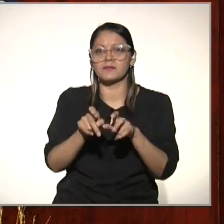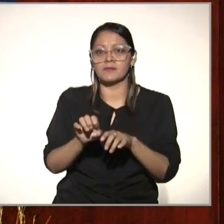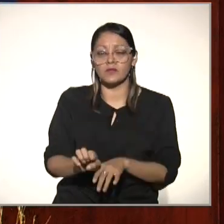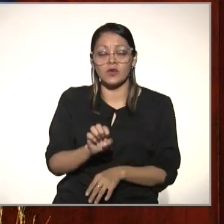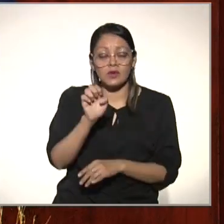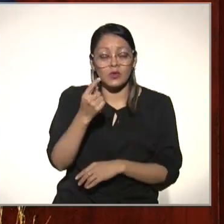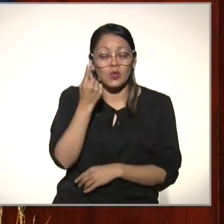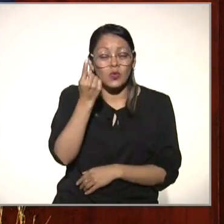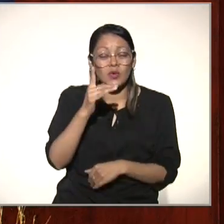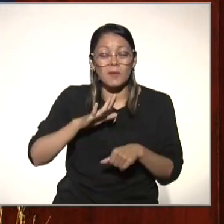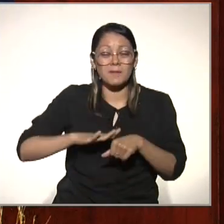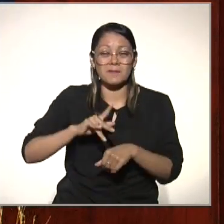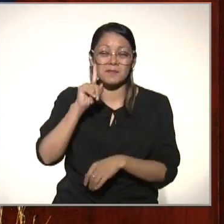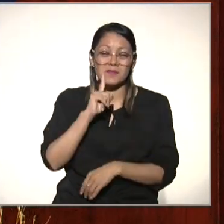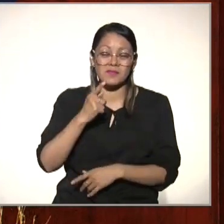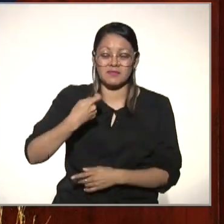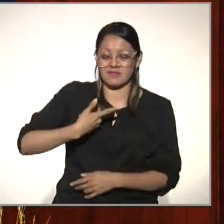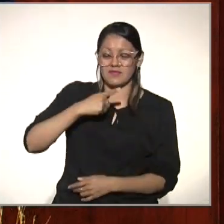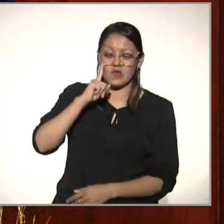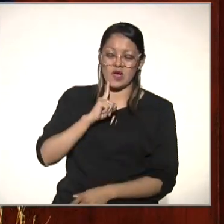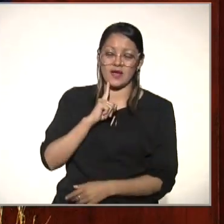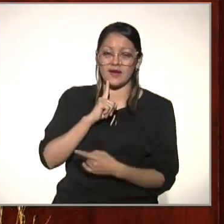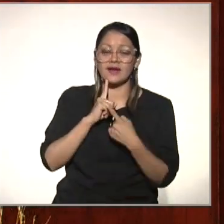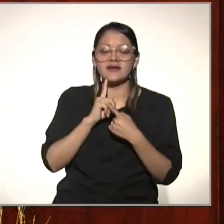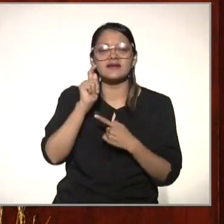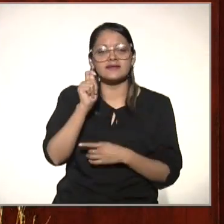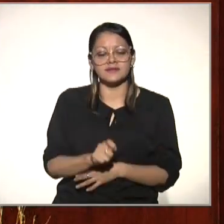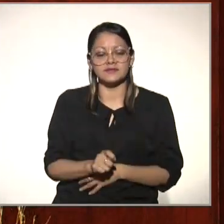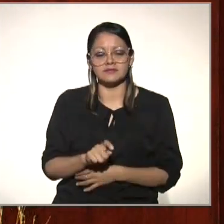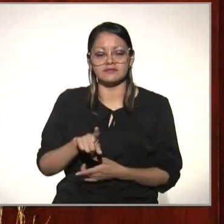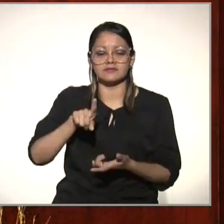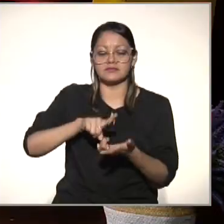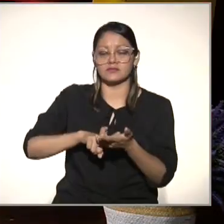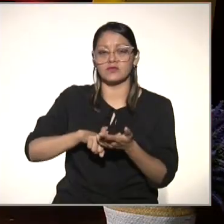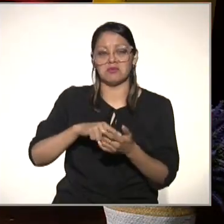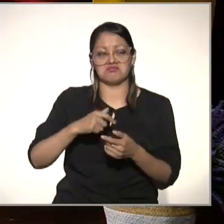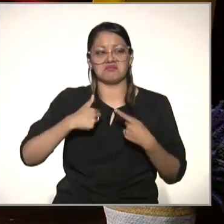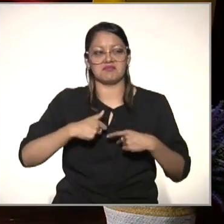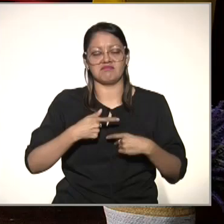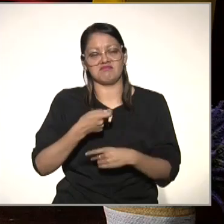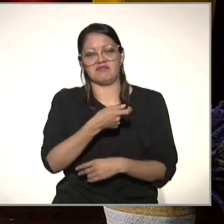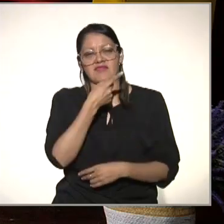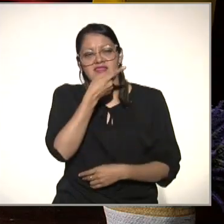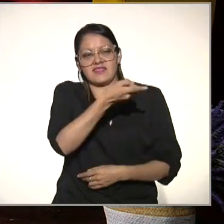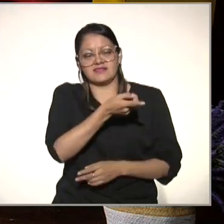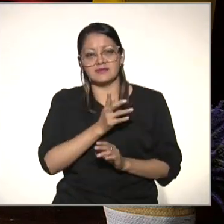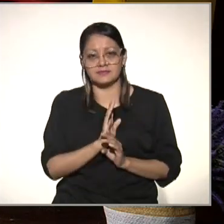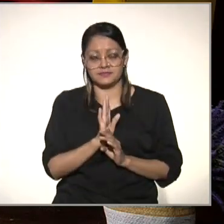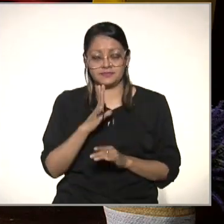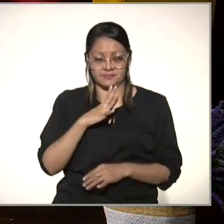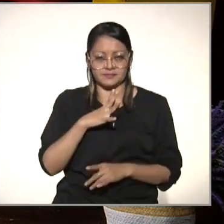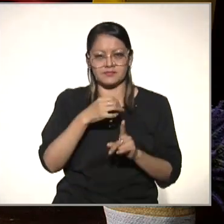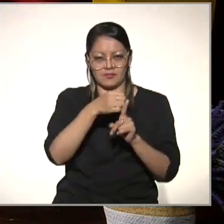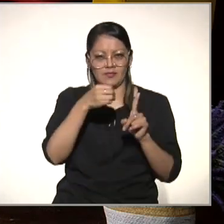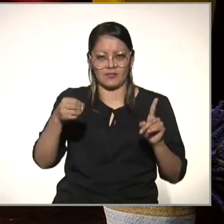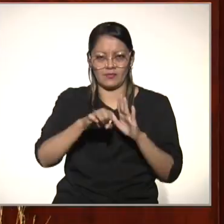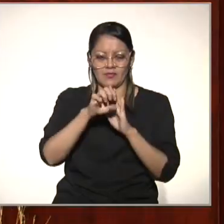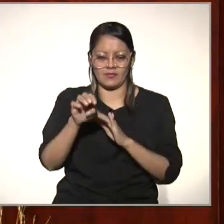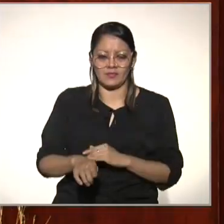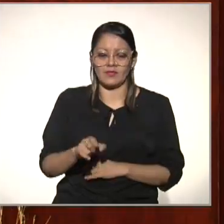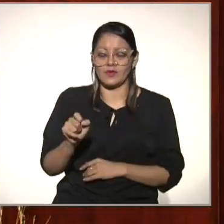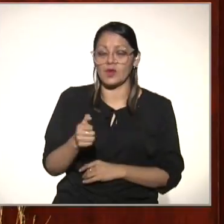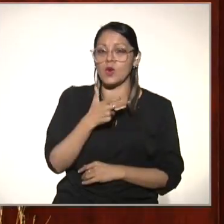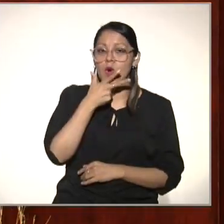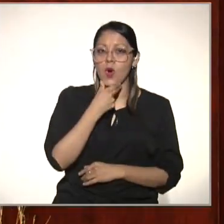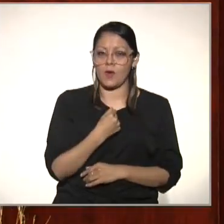uno o más motivos somos feminizadas, estamos en un orden de infravaloración. Entonces hay algo estructural donde la cis